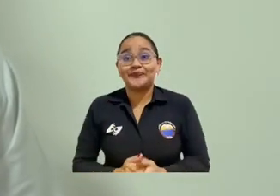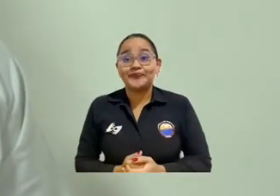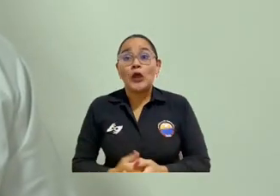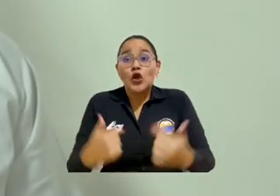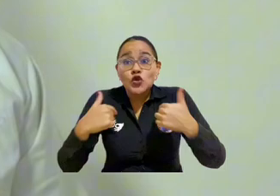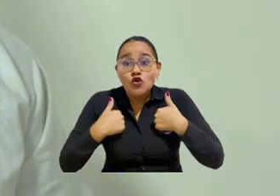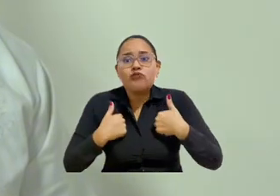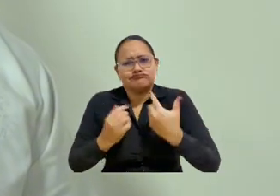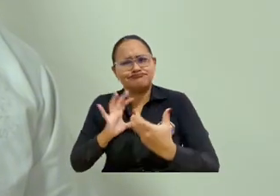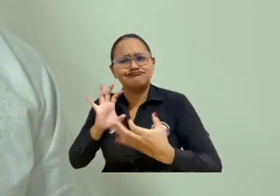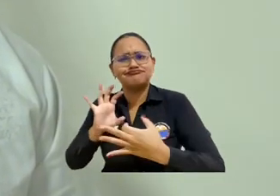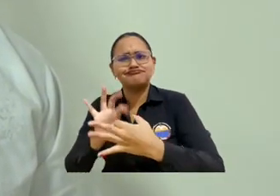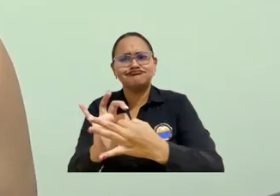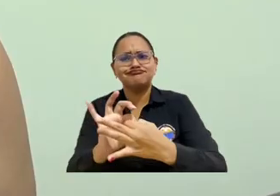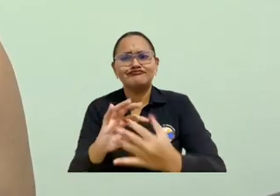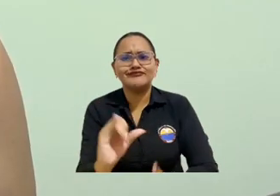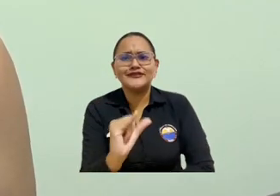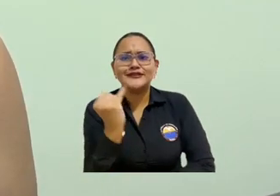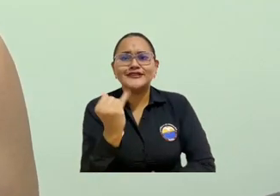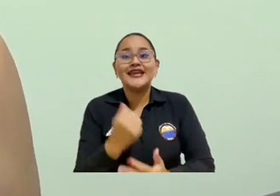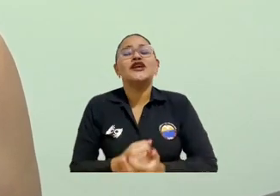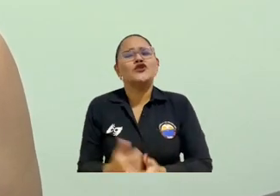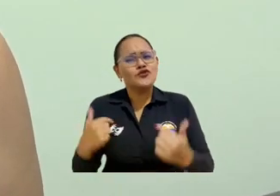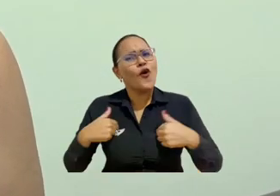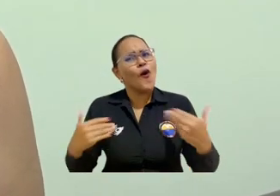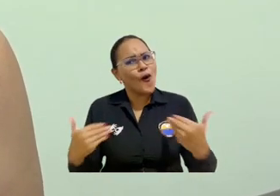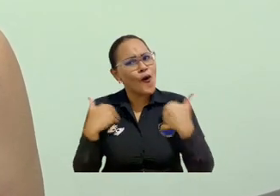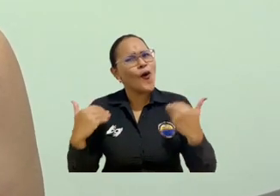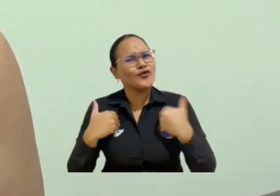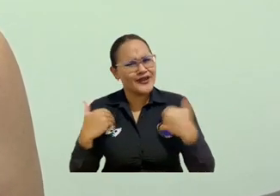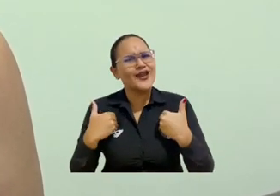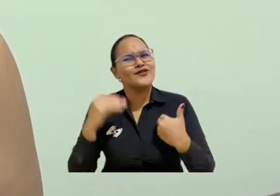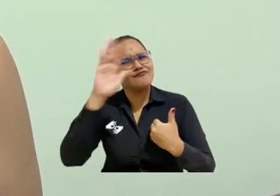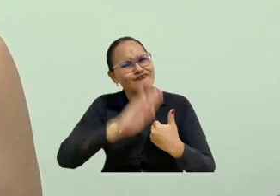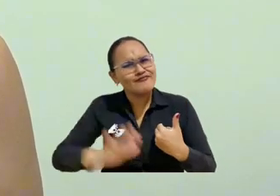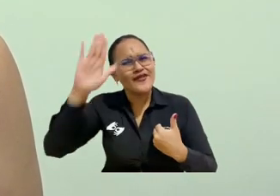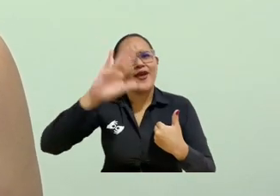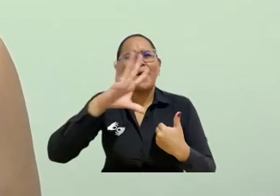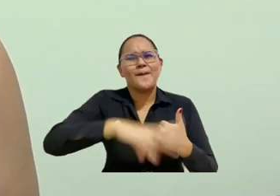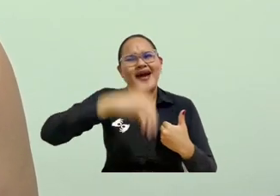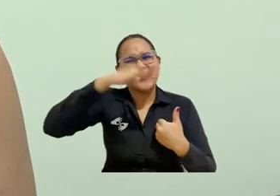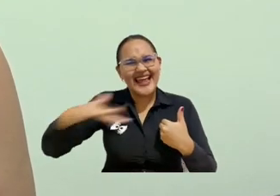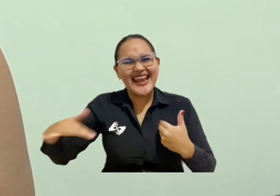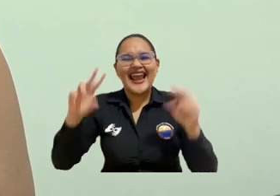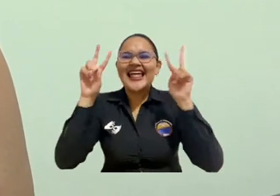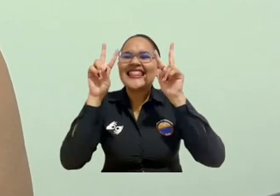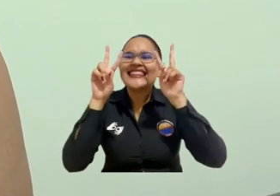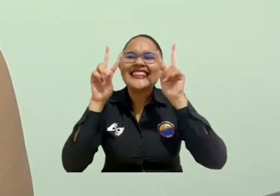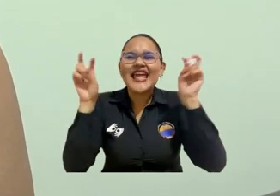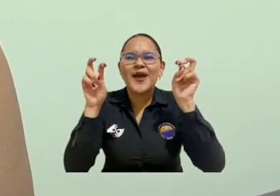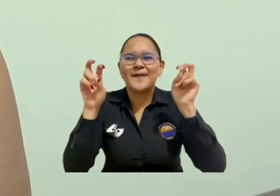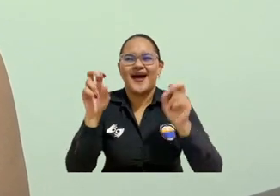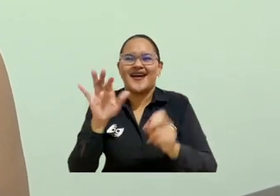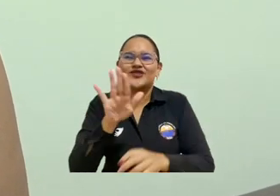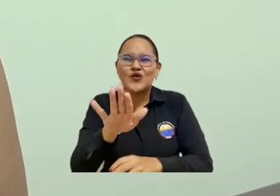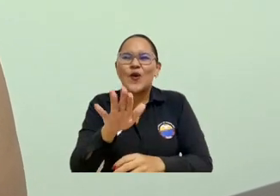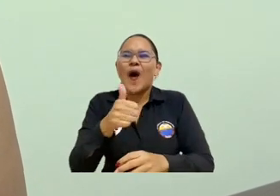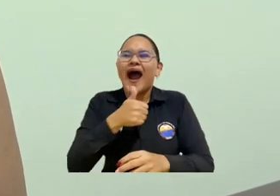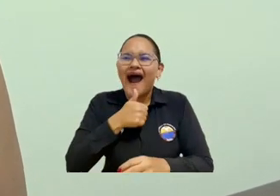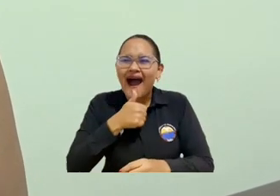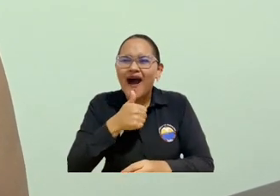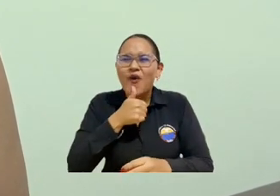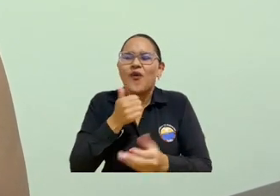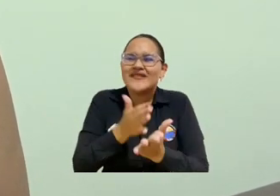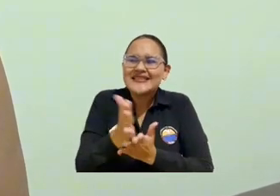uno y estoy de verdad muy contenta con el entender la región de de Magdalena el tema del acceso al agua desde la